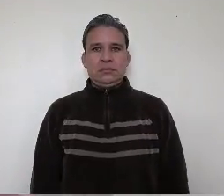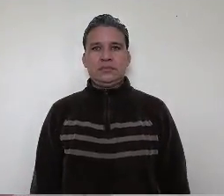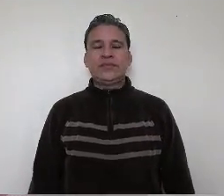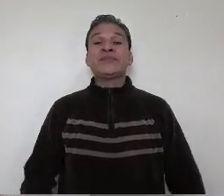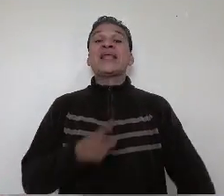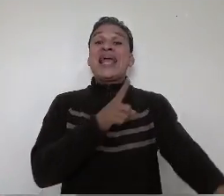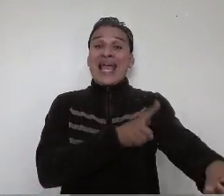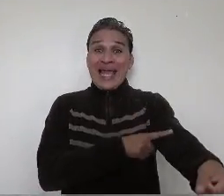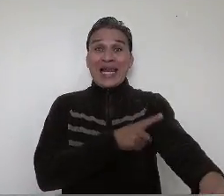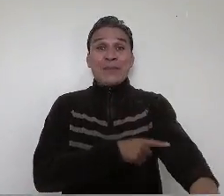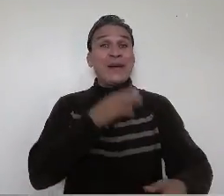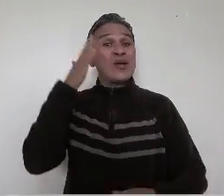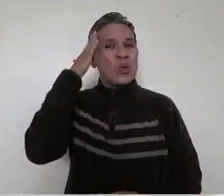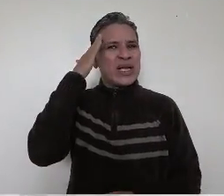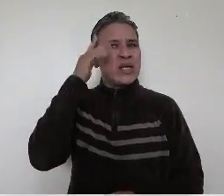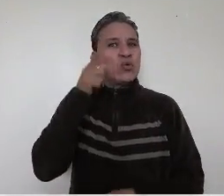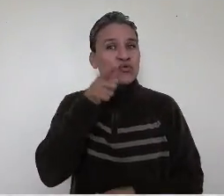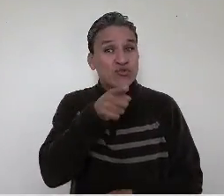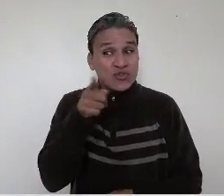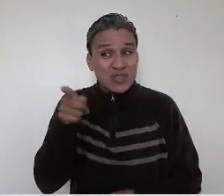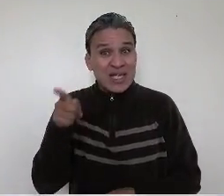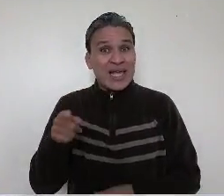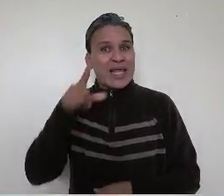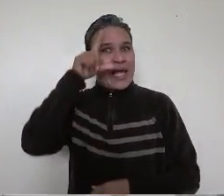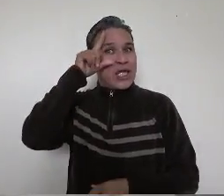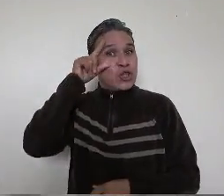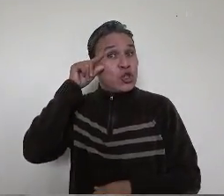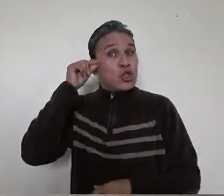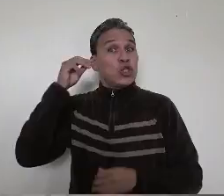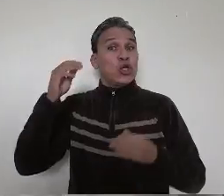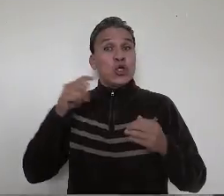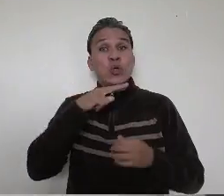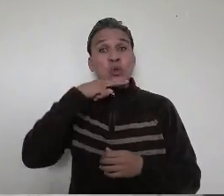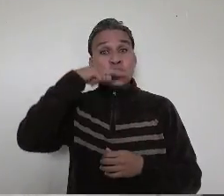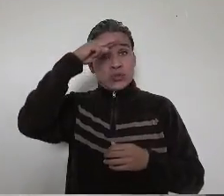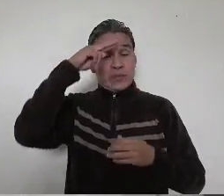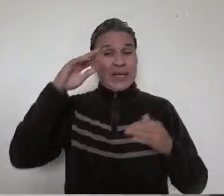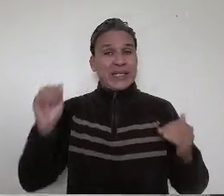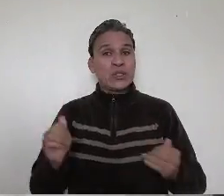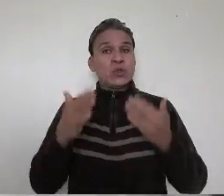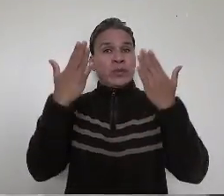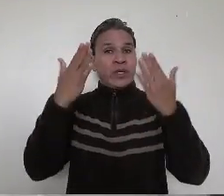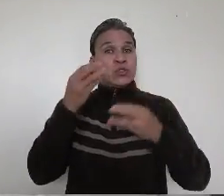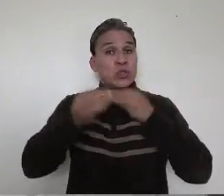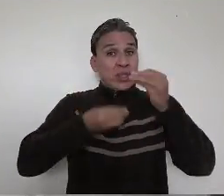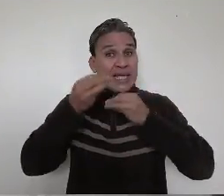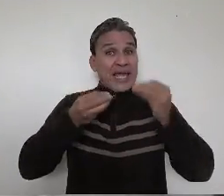Hermanos, ¿creen ustedes en Dios Padre Todopoderoso, Creador del cielo y de la tierra?